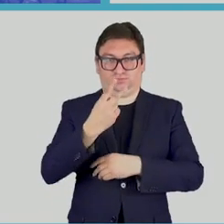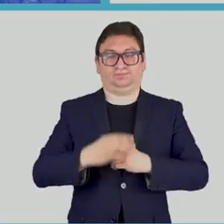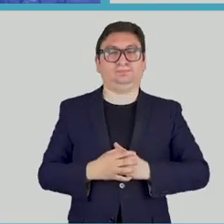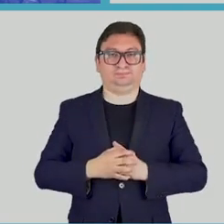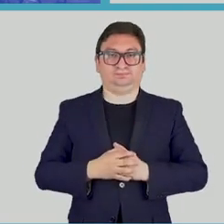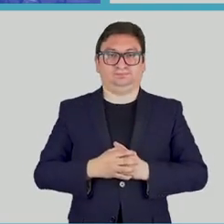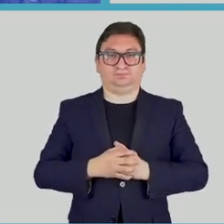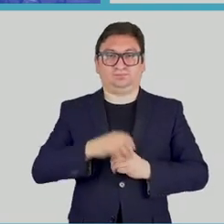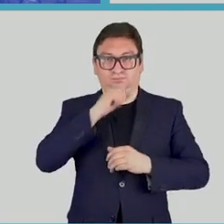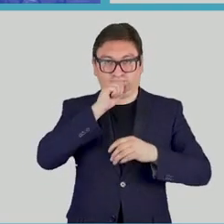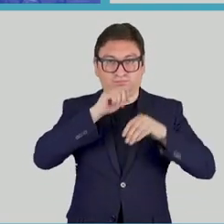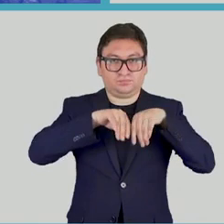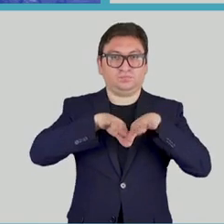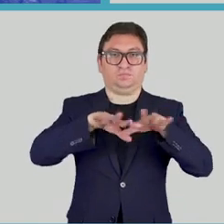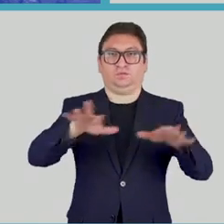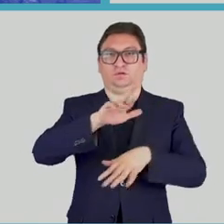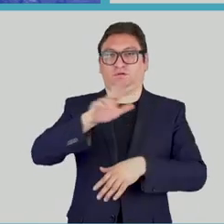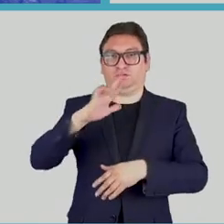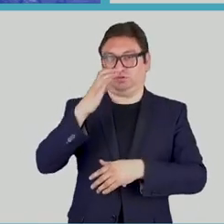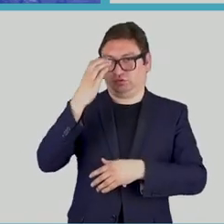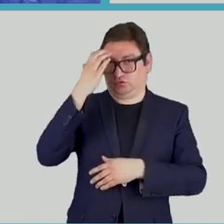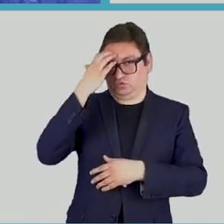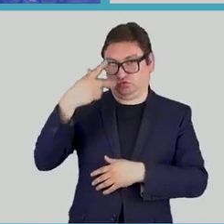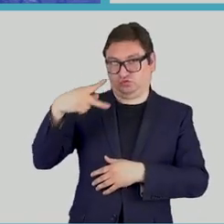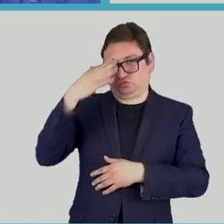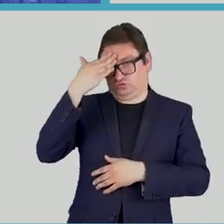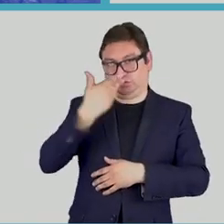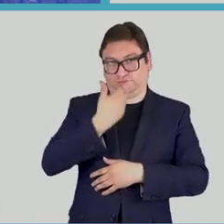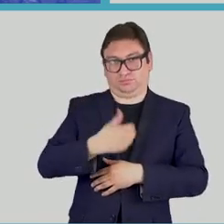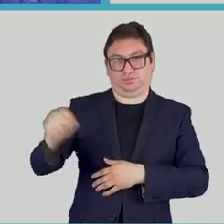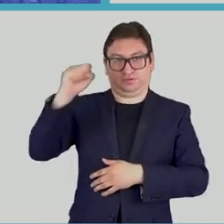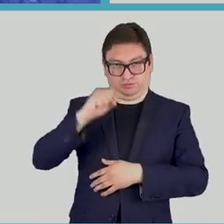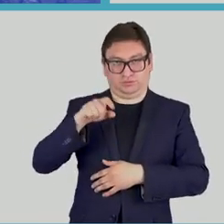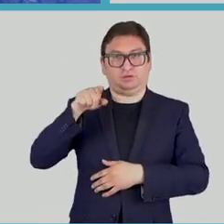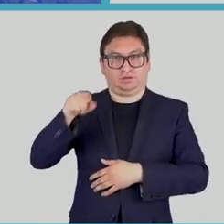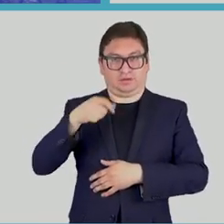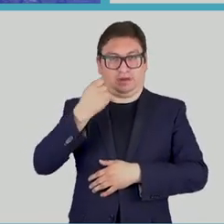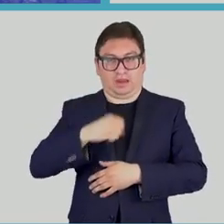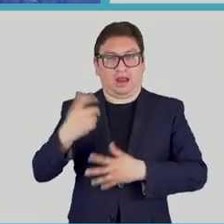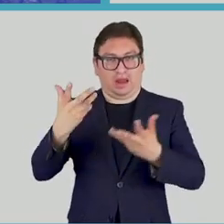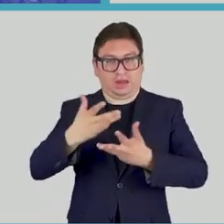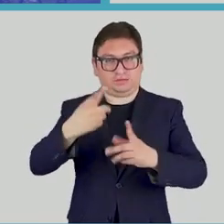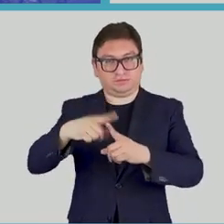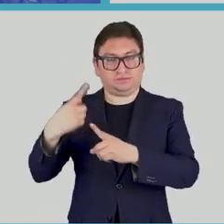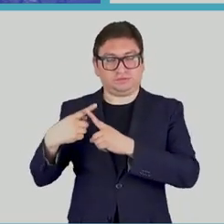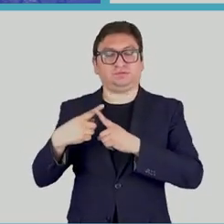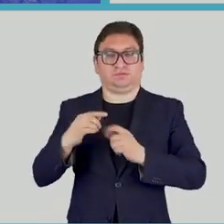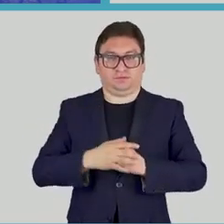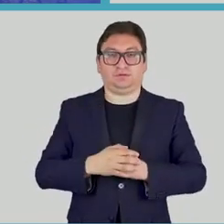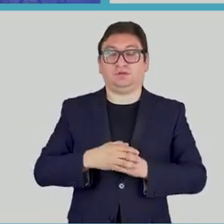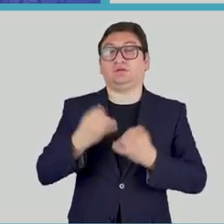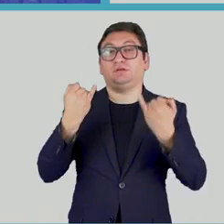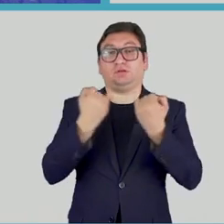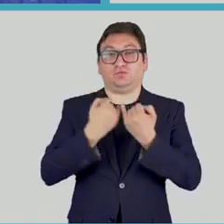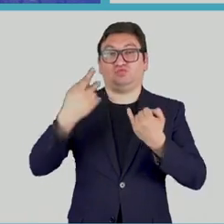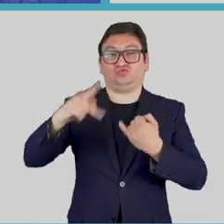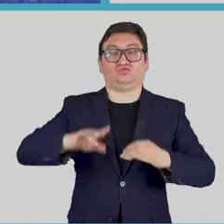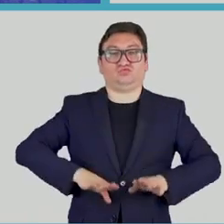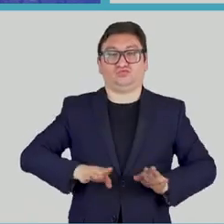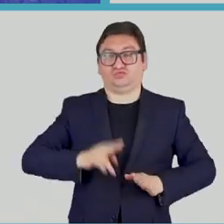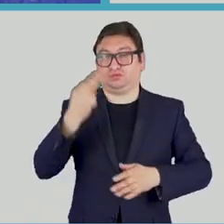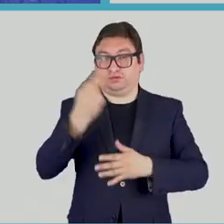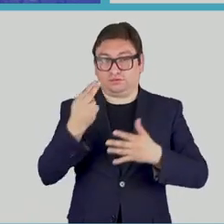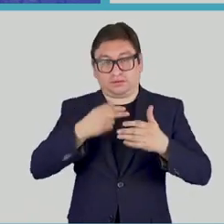a que se promueva el reconocimiento de sus capacidades méritos y habilidades así como la necesidad